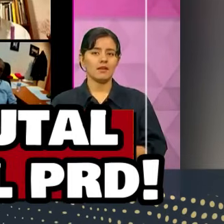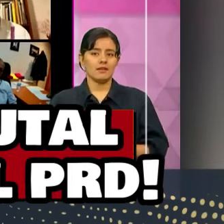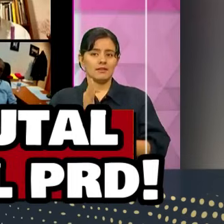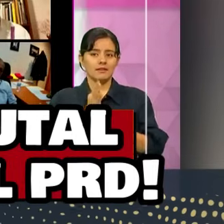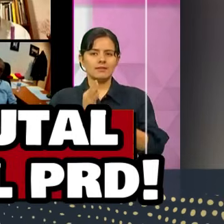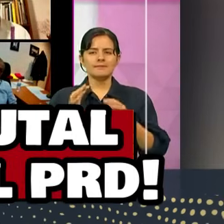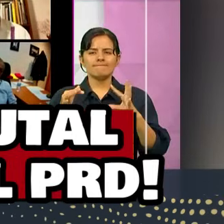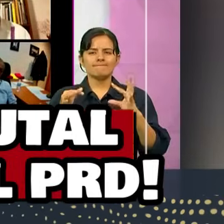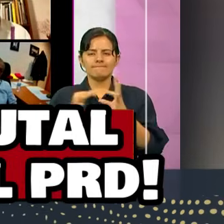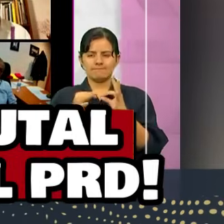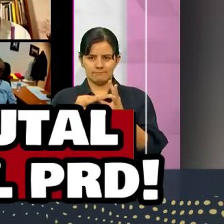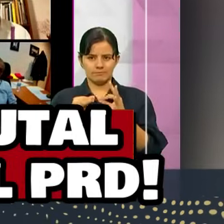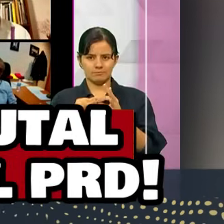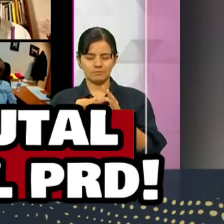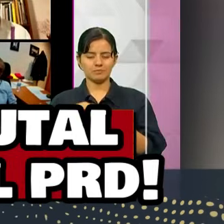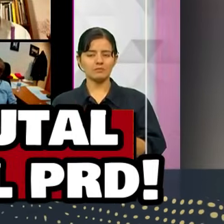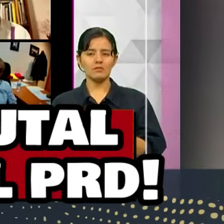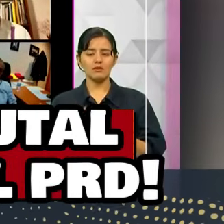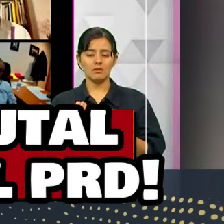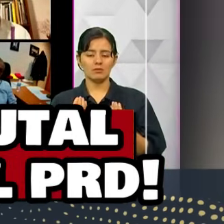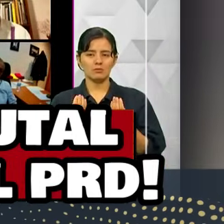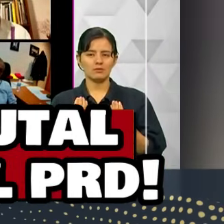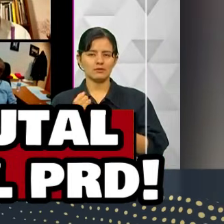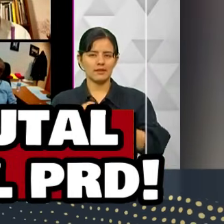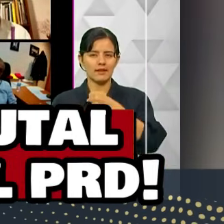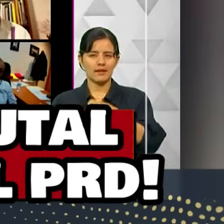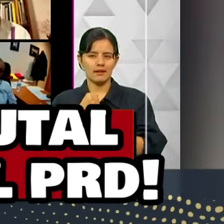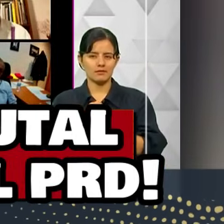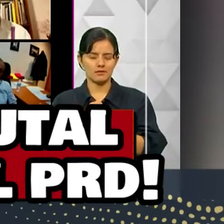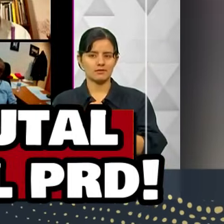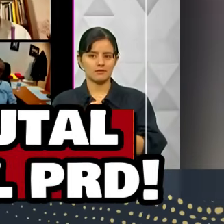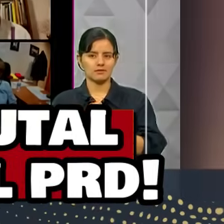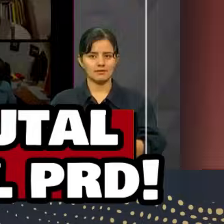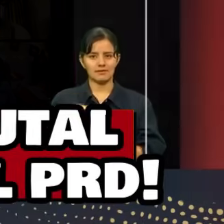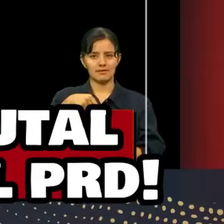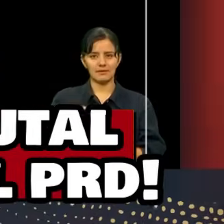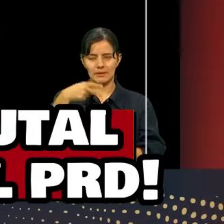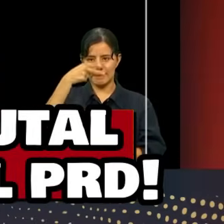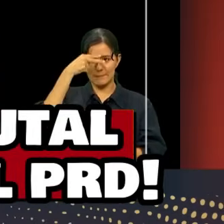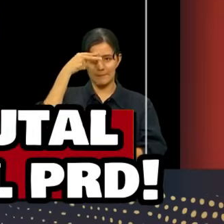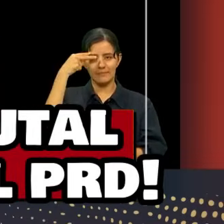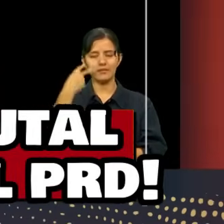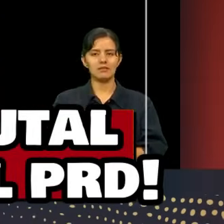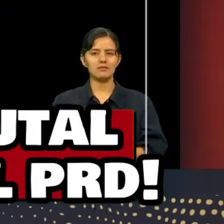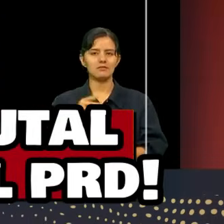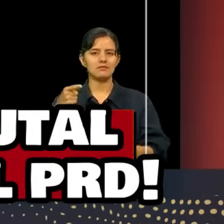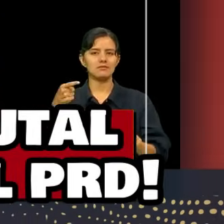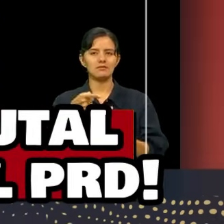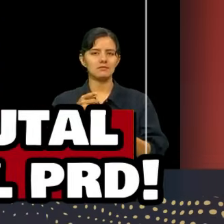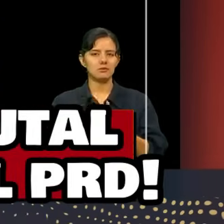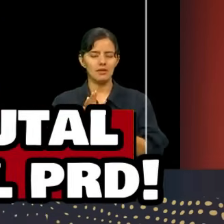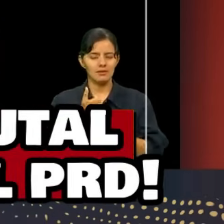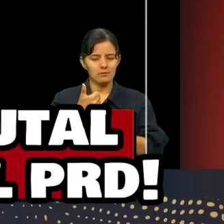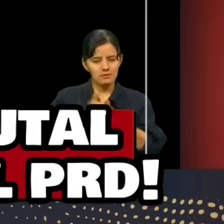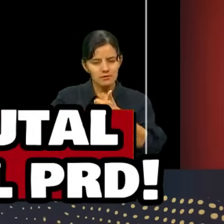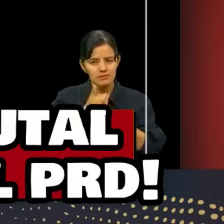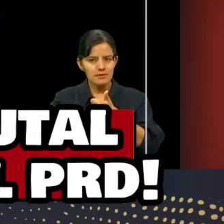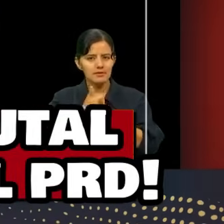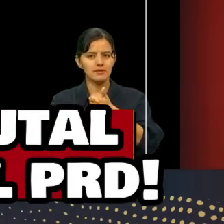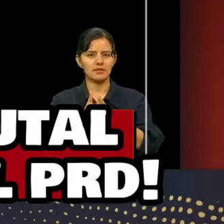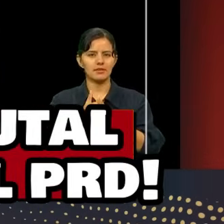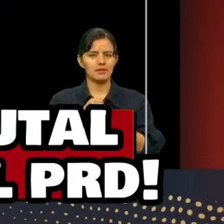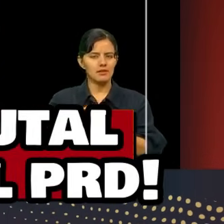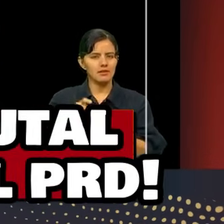Exponer que durante muchos años la oposición en nuestro país ha buscado, ha peleado, ha luchado